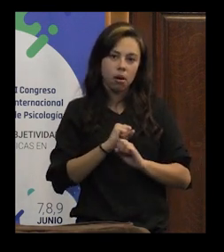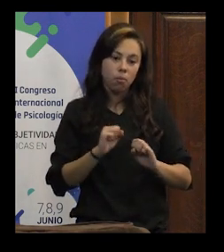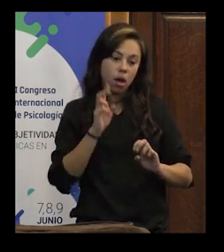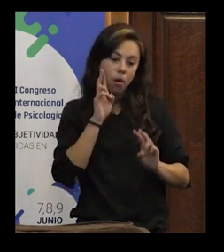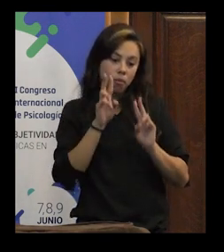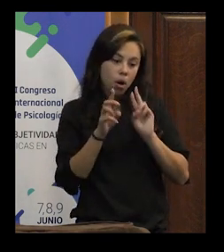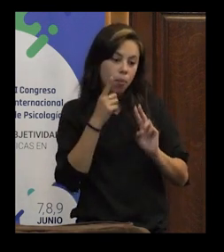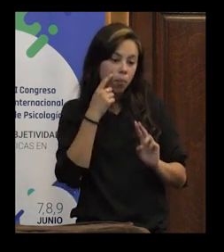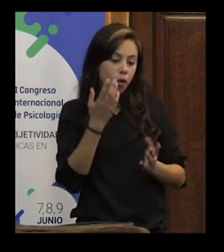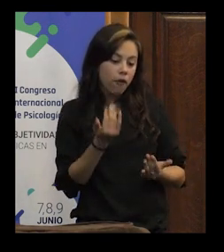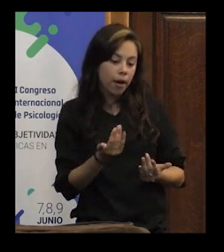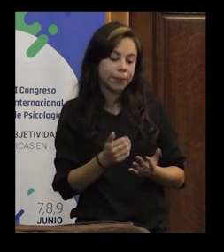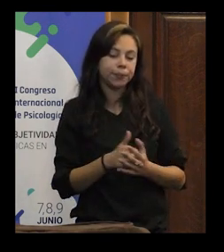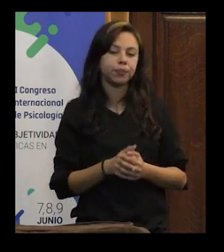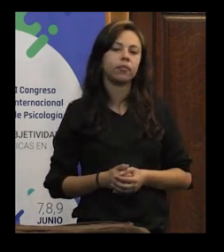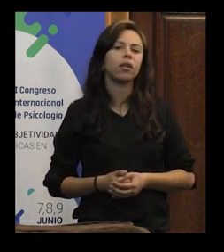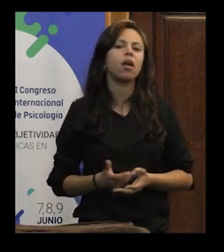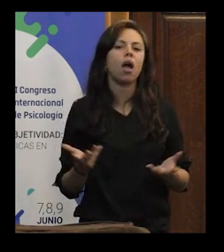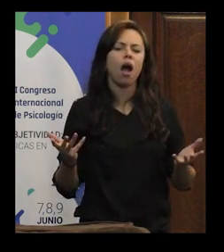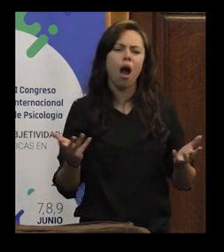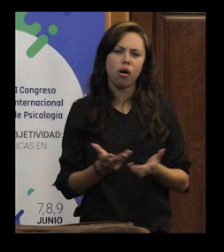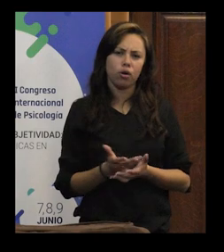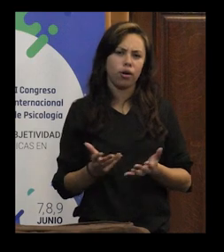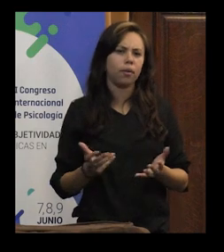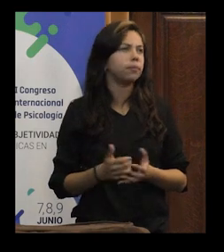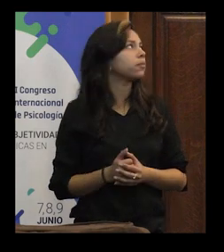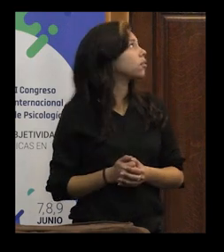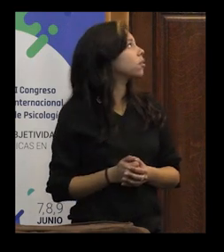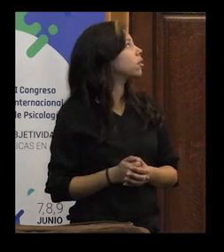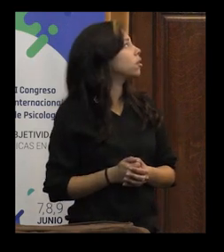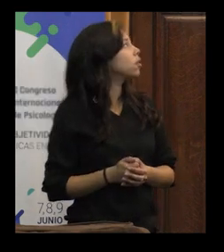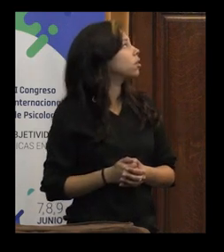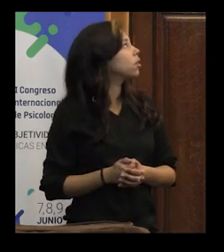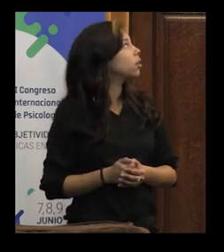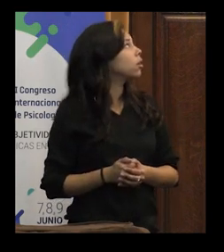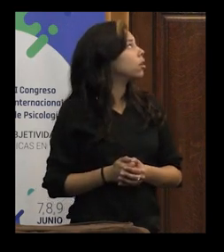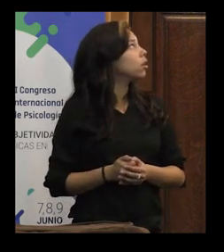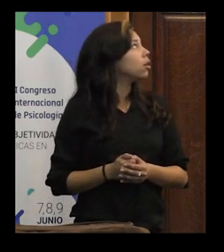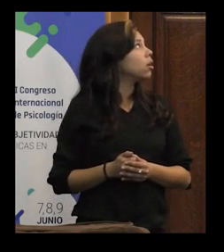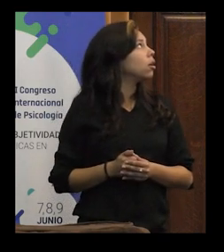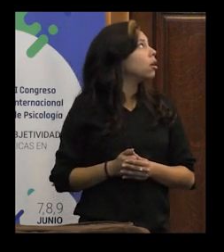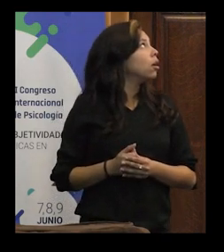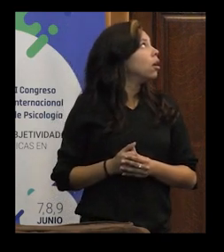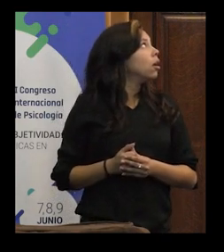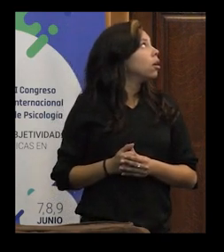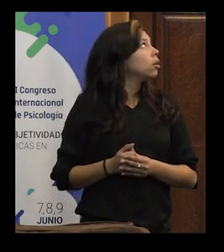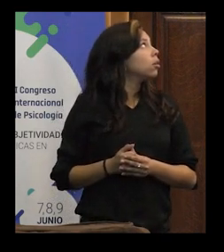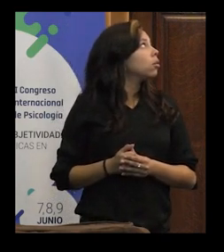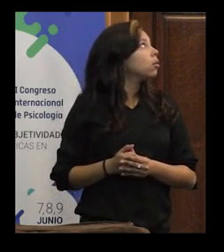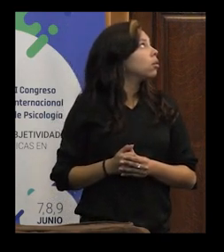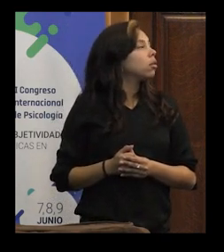¿Por qué la esperanza? Esto fue en la tercera cumbre